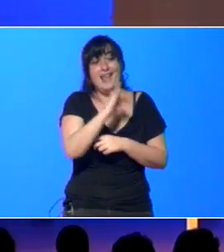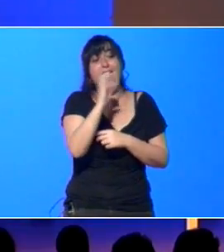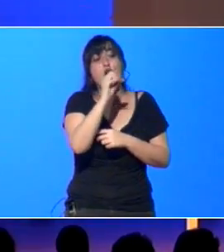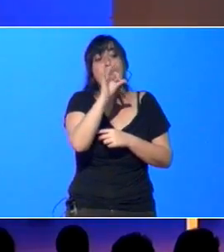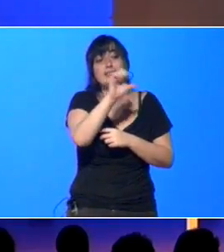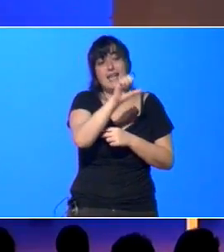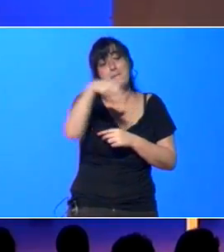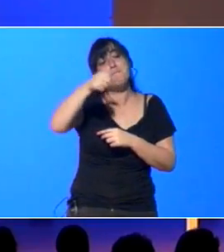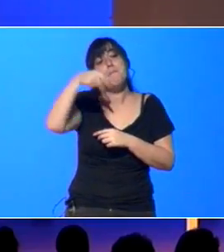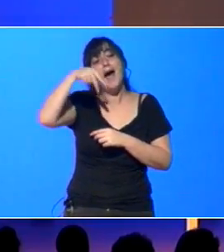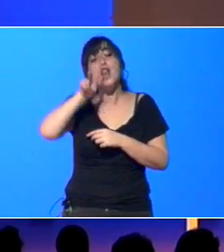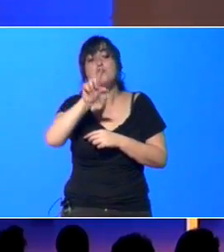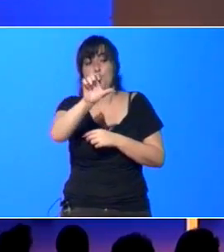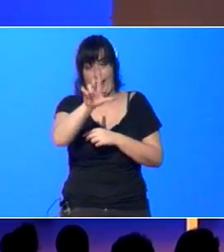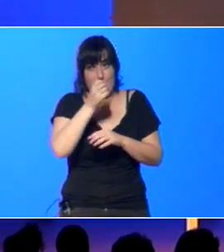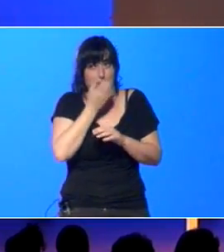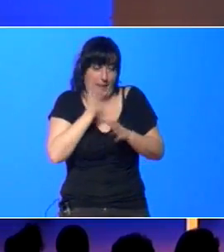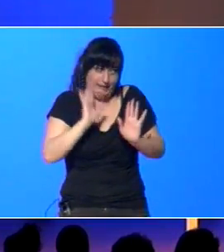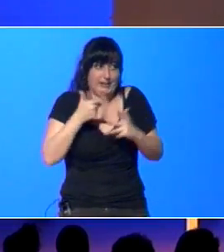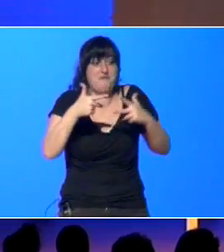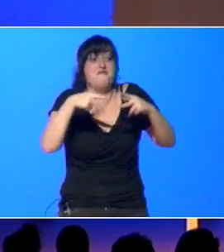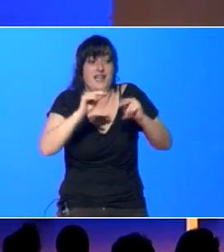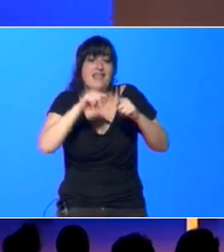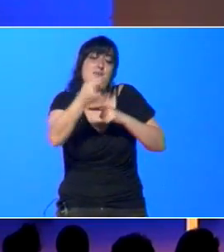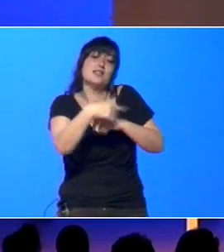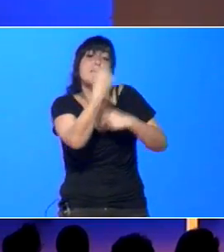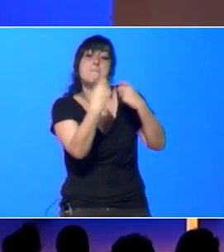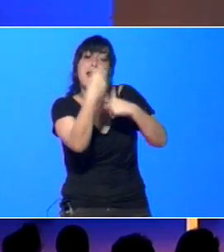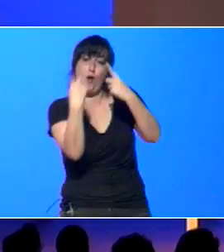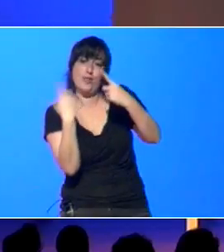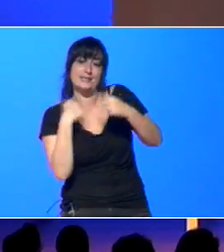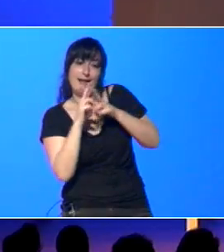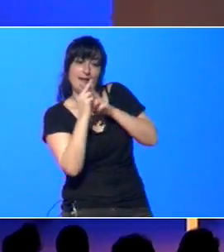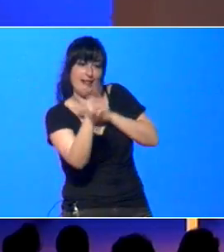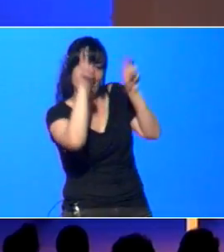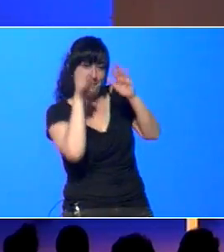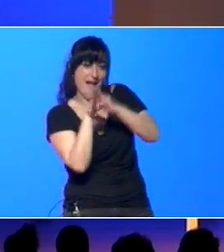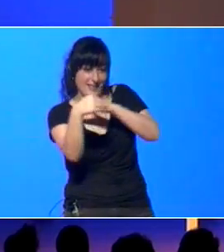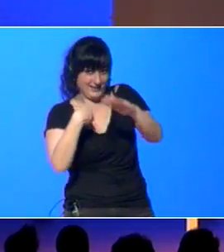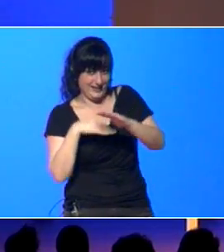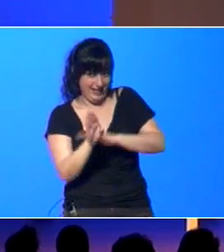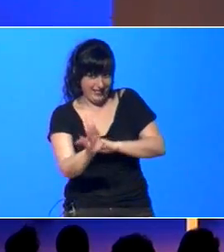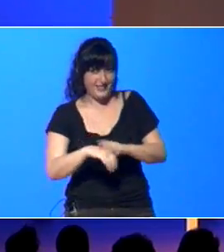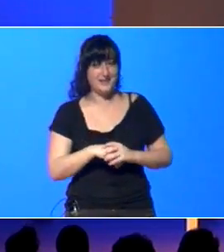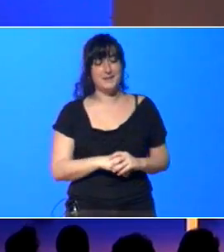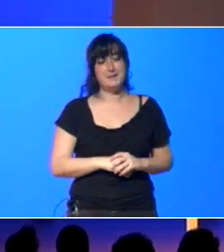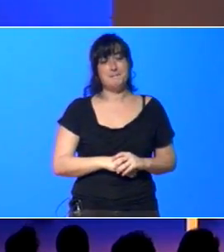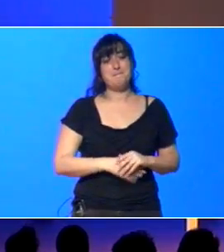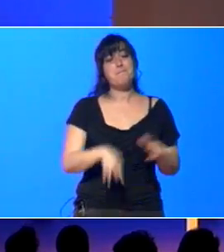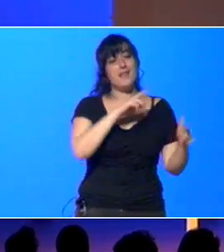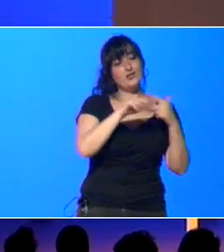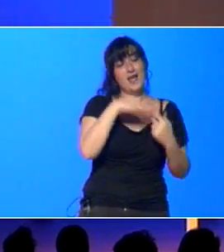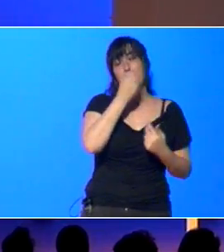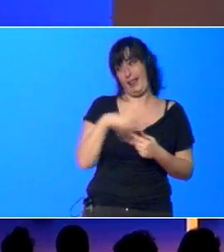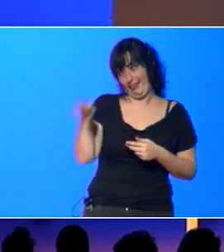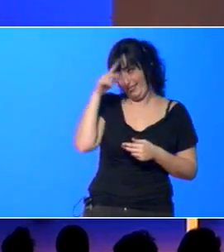cual termino aquí y luego en las preguntas os contestaré otra cosita que quiero hacer de accesibilidad para no quitar tiempo a mis compañeros. Vale, dena denez, que eskatu PowerPointarekin nik